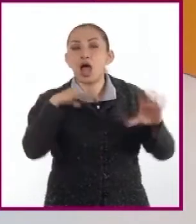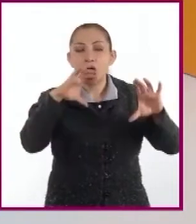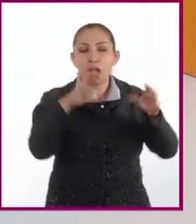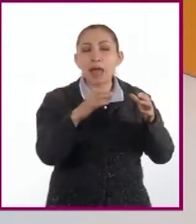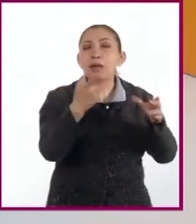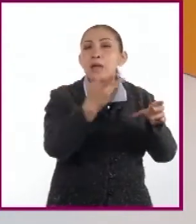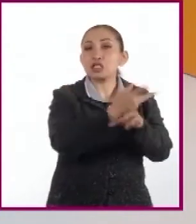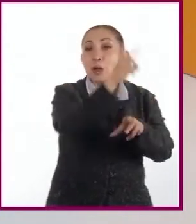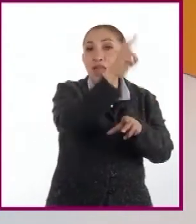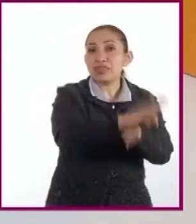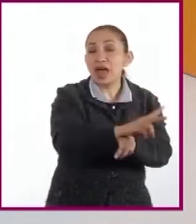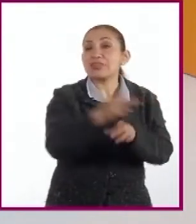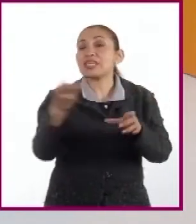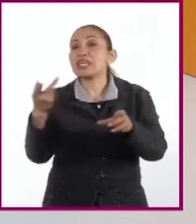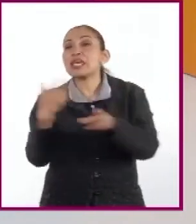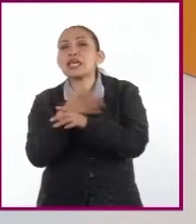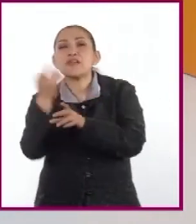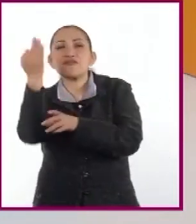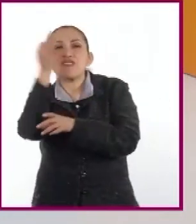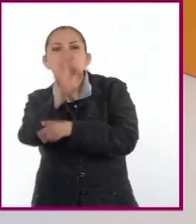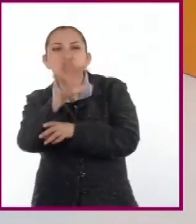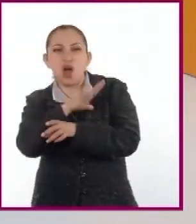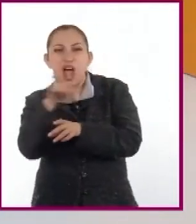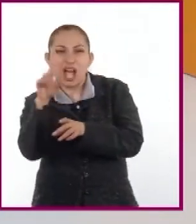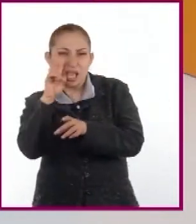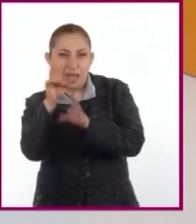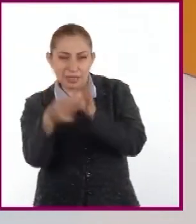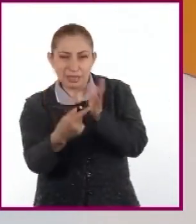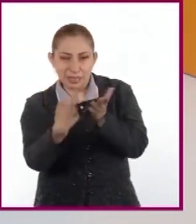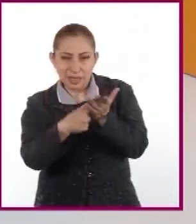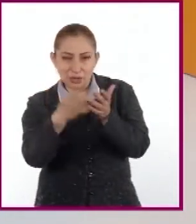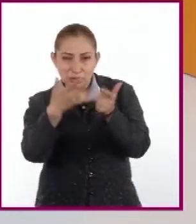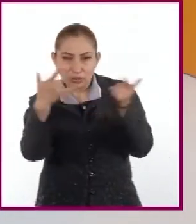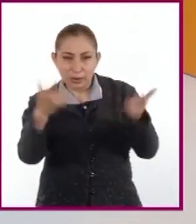los hechos reales y los hechos imaginarios que pudieron encontrar aquí.